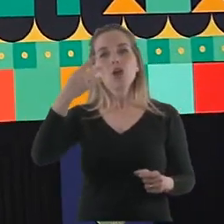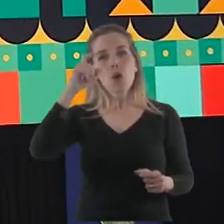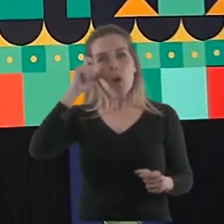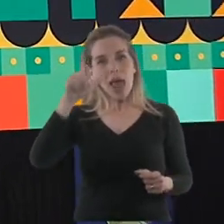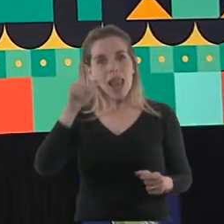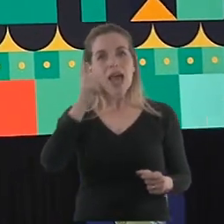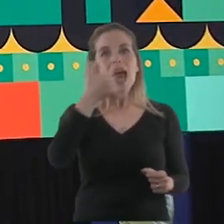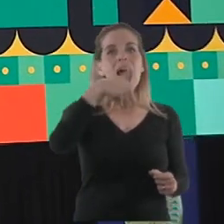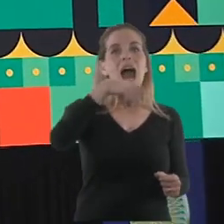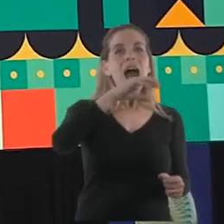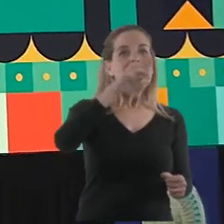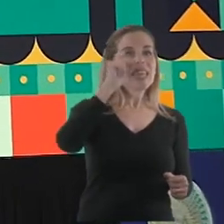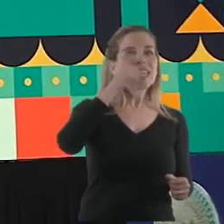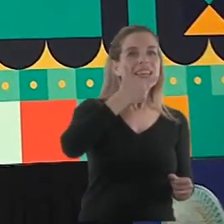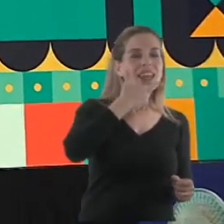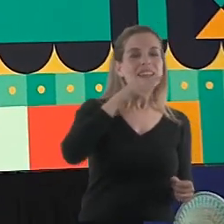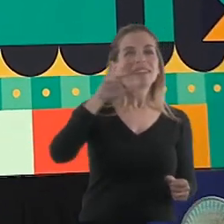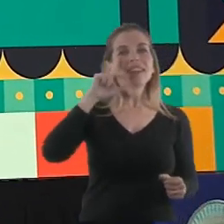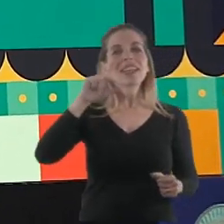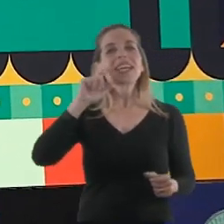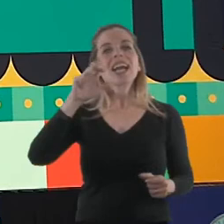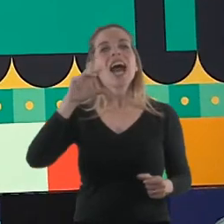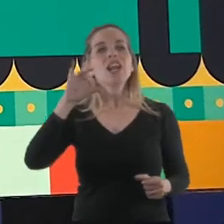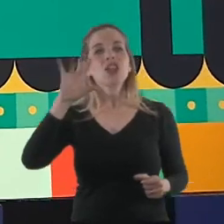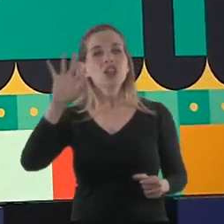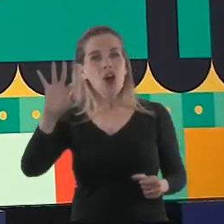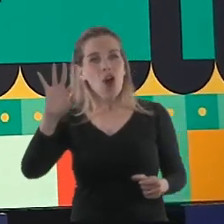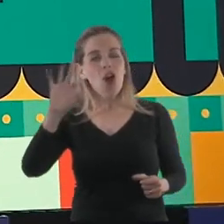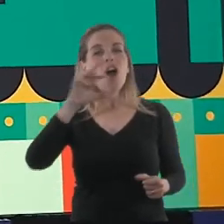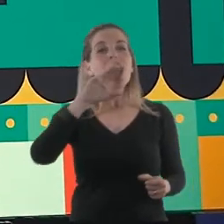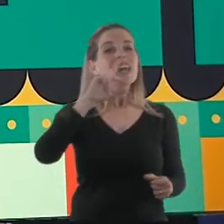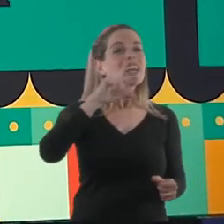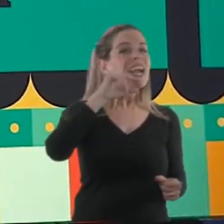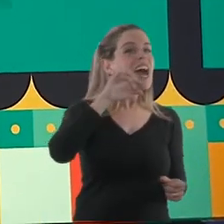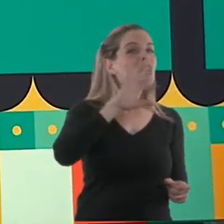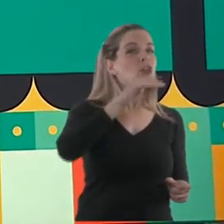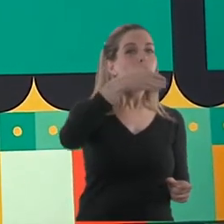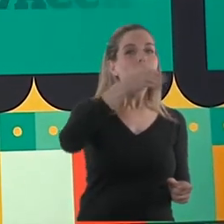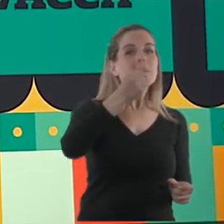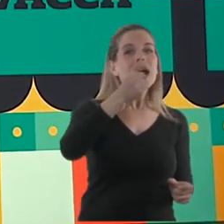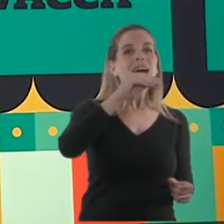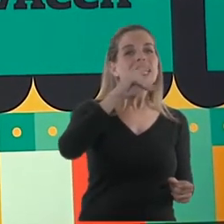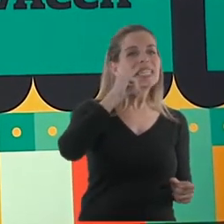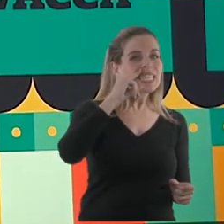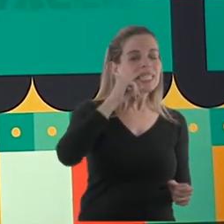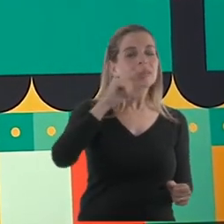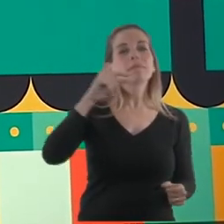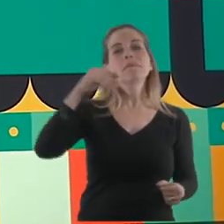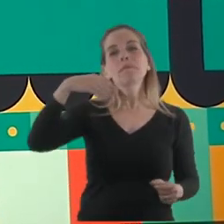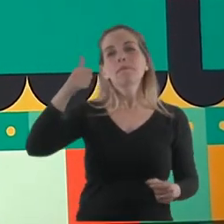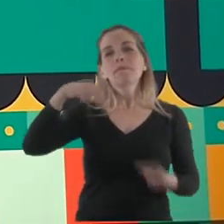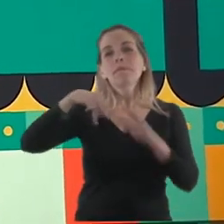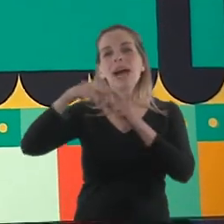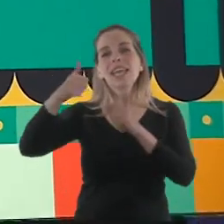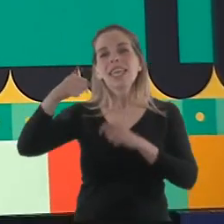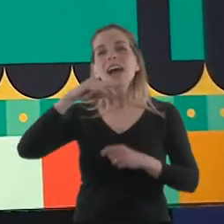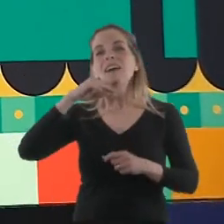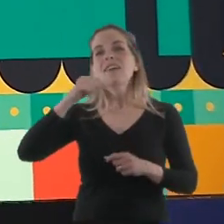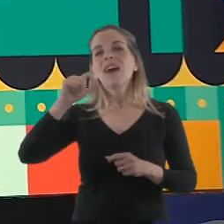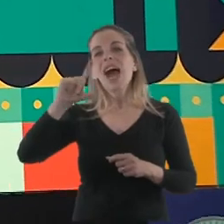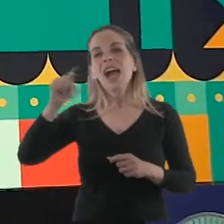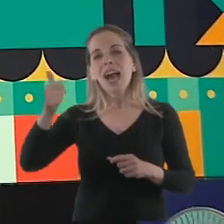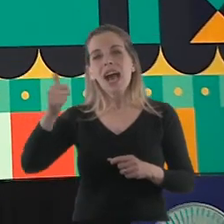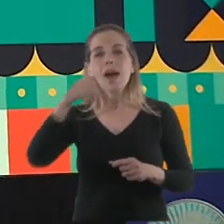Andrés López, Ricardo Lorenzetti, Ricardo Machi, Silvia Mañavaca, Facundo